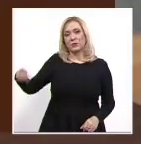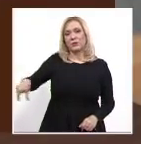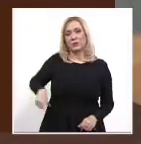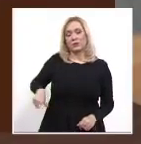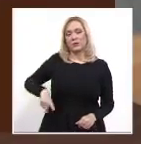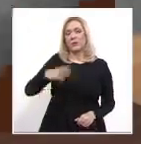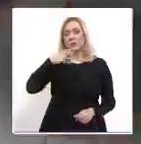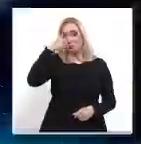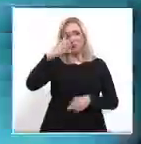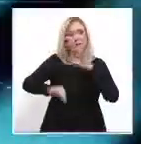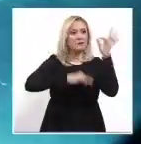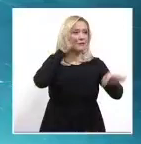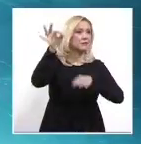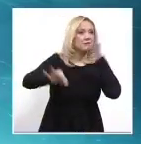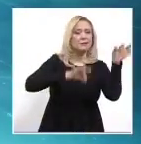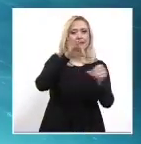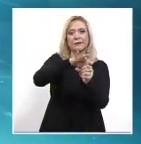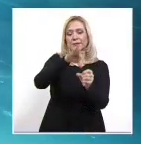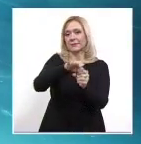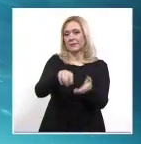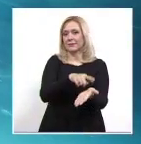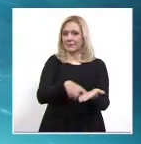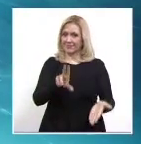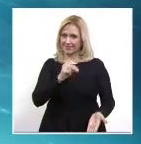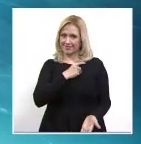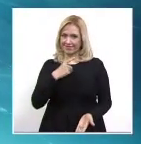fines electorales.